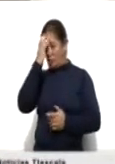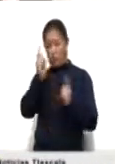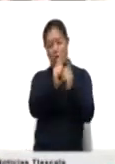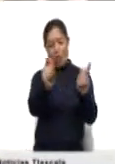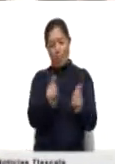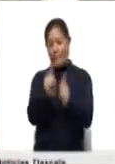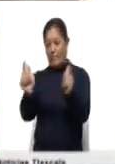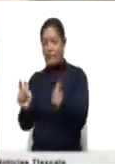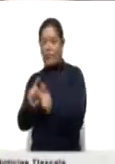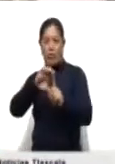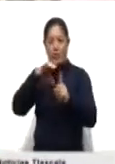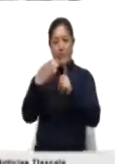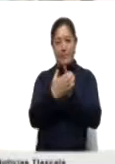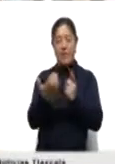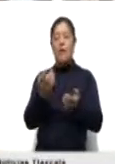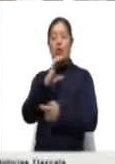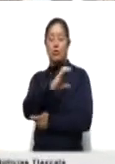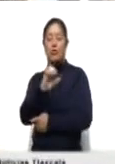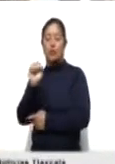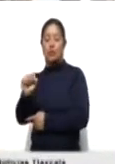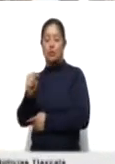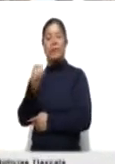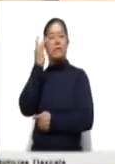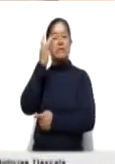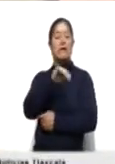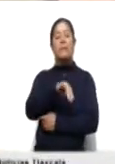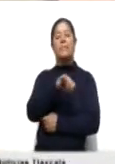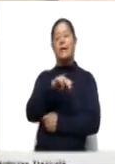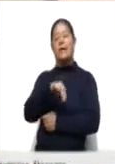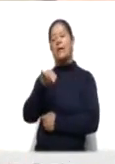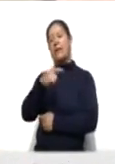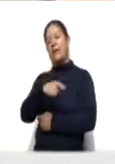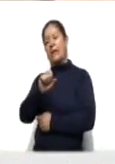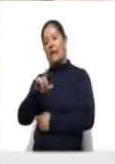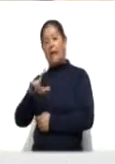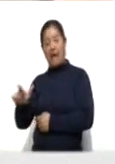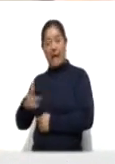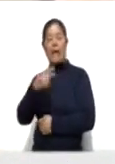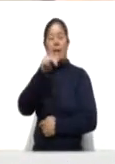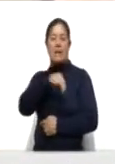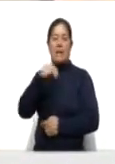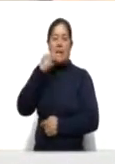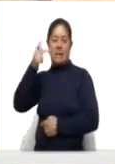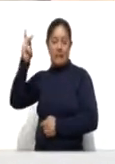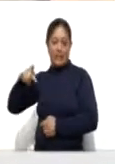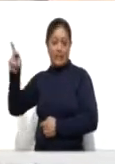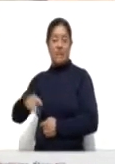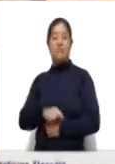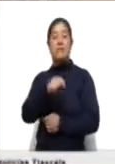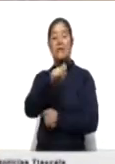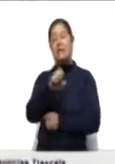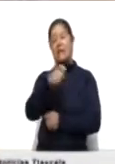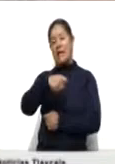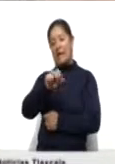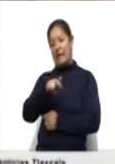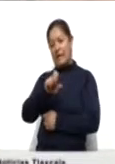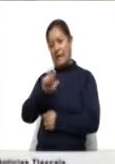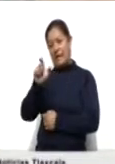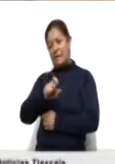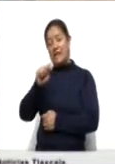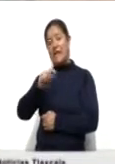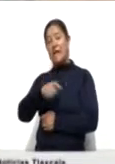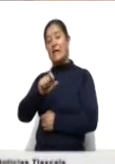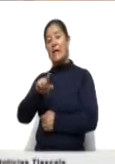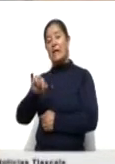de Contraloría Social de San Miguel Analco del municipio de Nativitas, Vicente Guerrero de Tequesquitla y del Valle, perteneciente